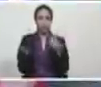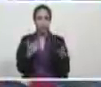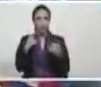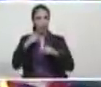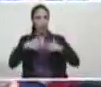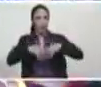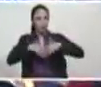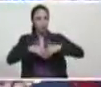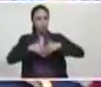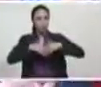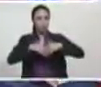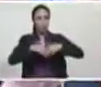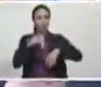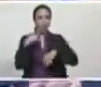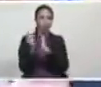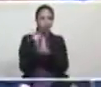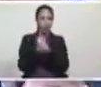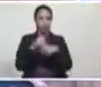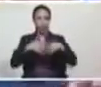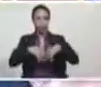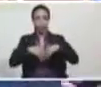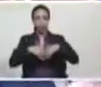máquinas